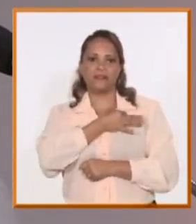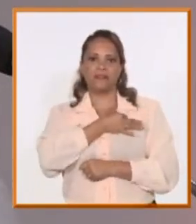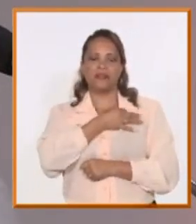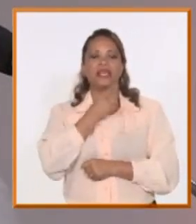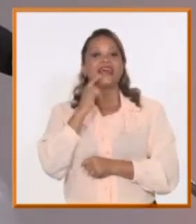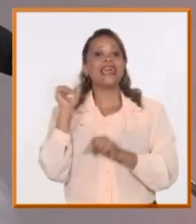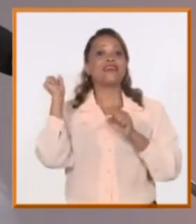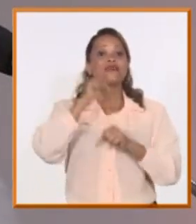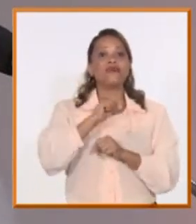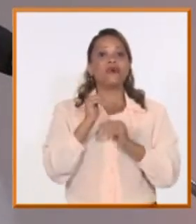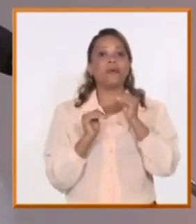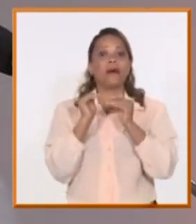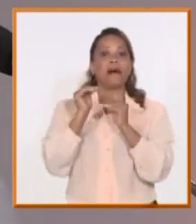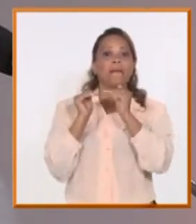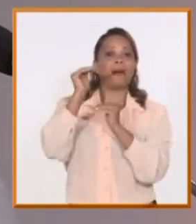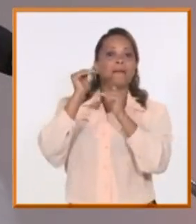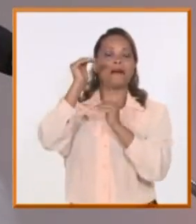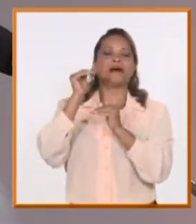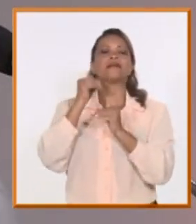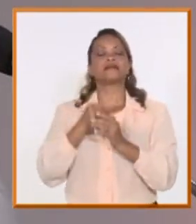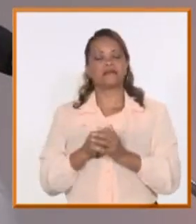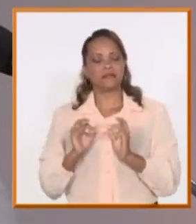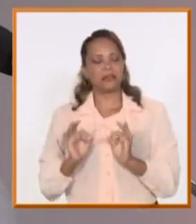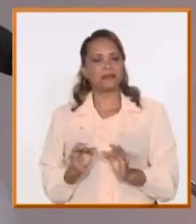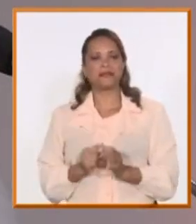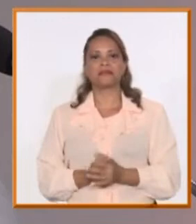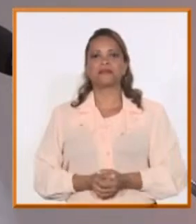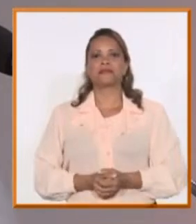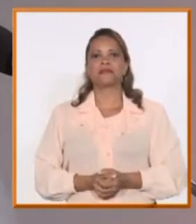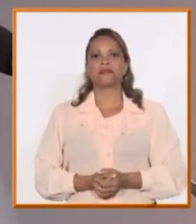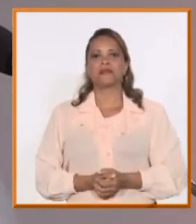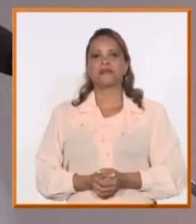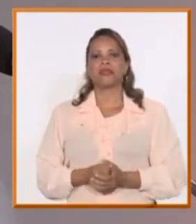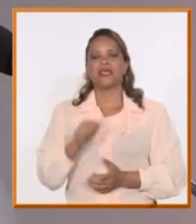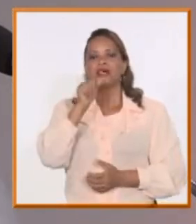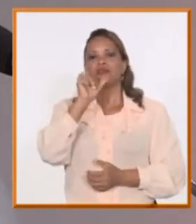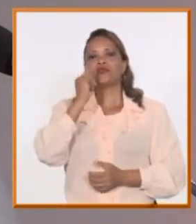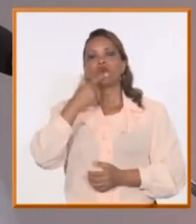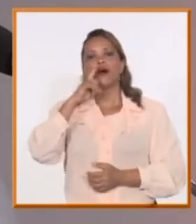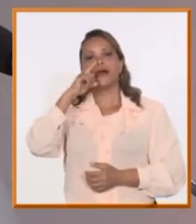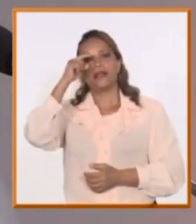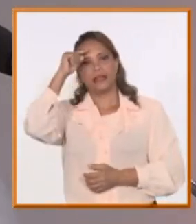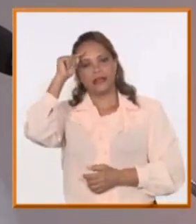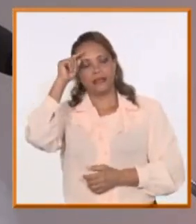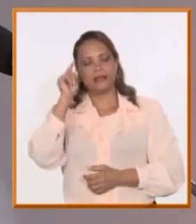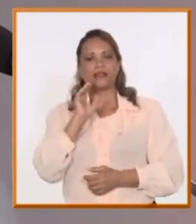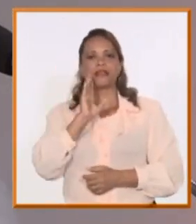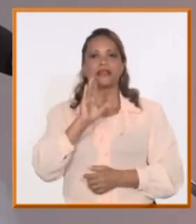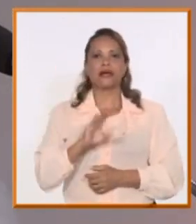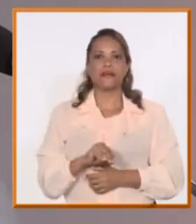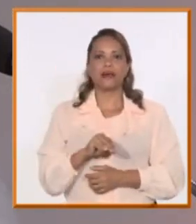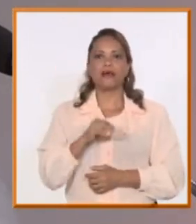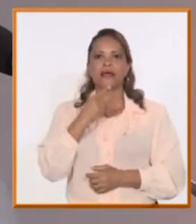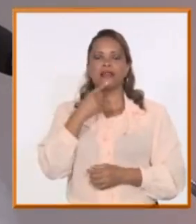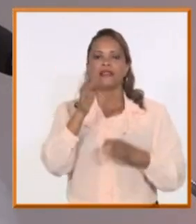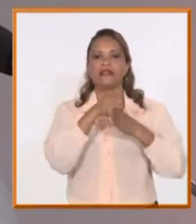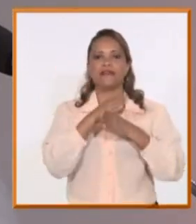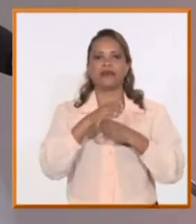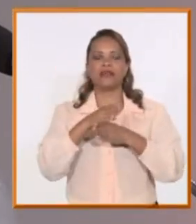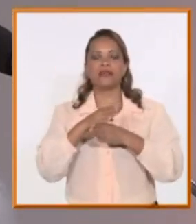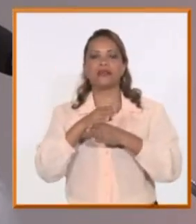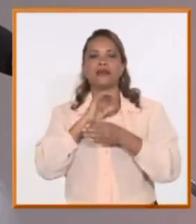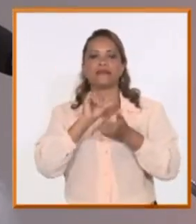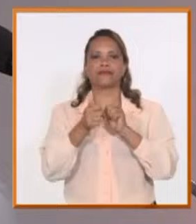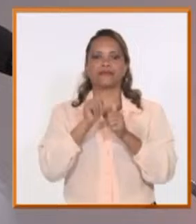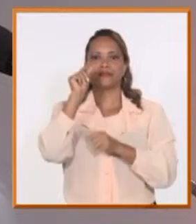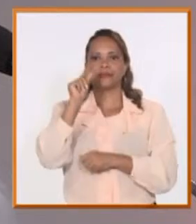cuando parecía que no. Y le decía que soy un romántico y un soñador porque Duanis hablaba de Pupo, y pienso en Idalis y pienso en Mijail. Pienso